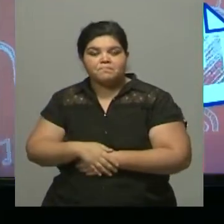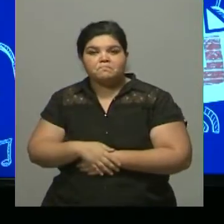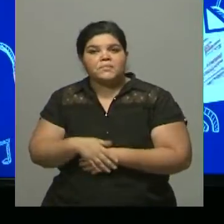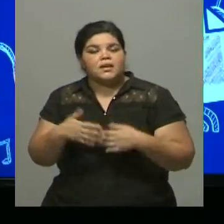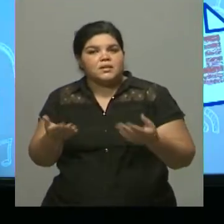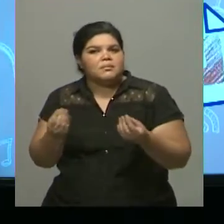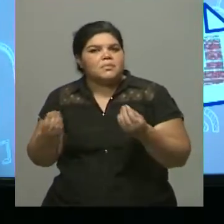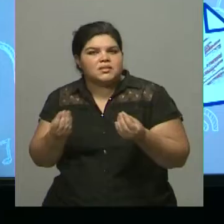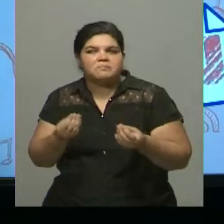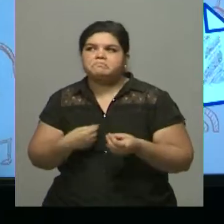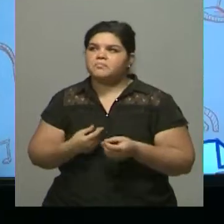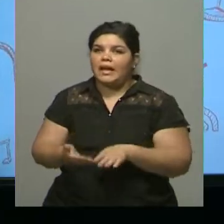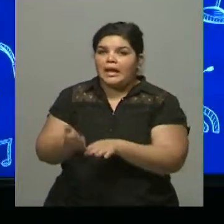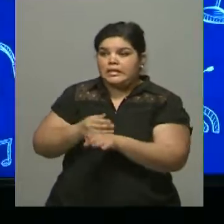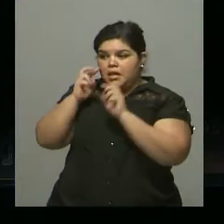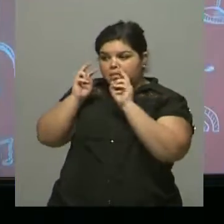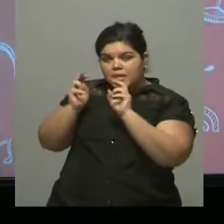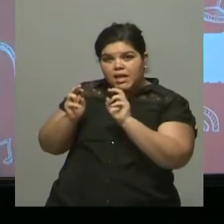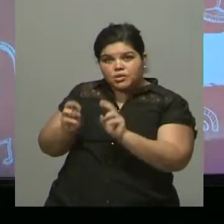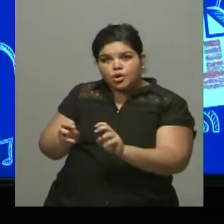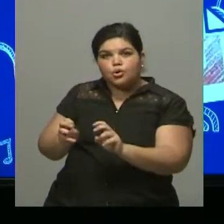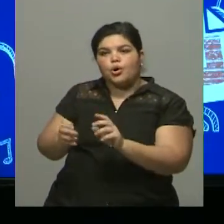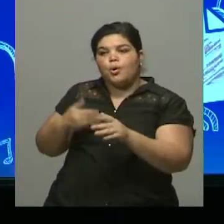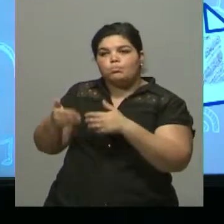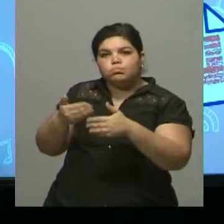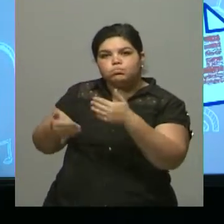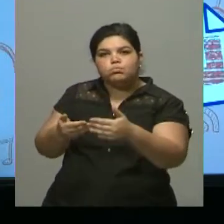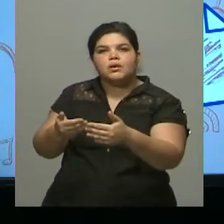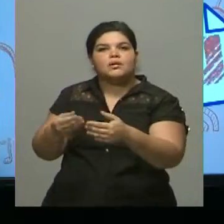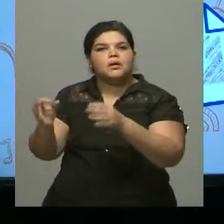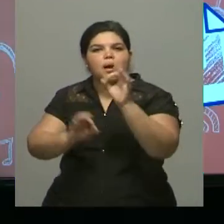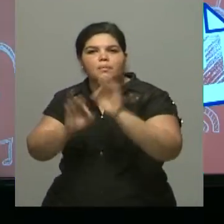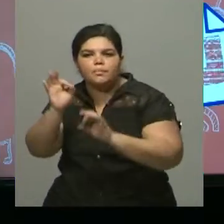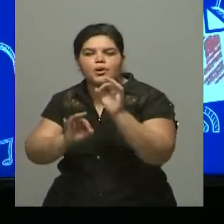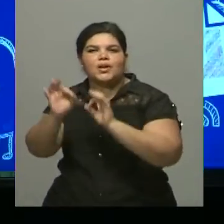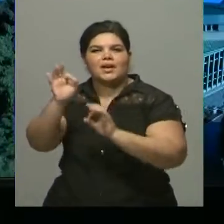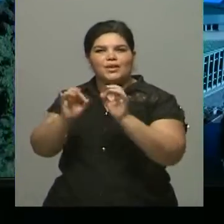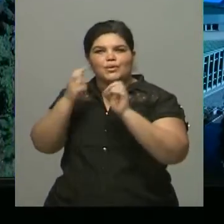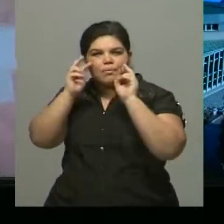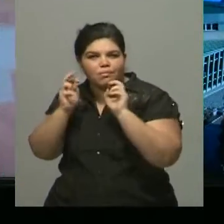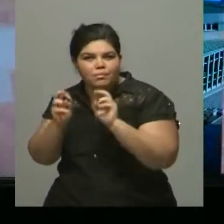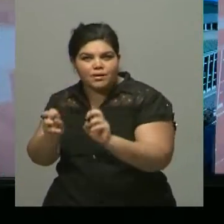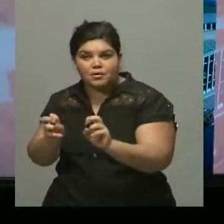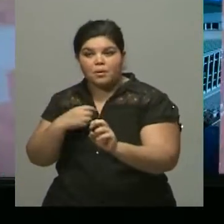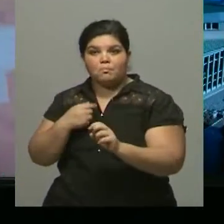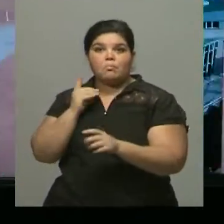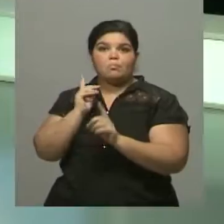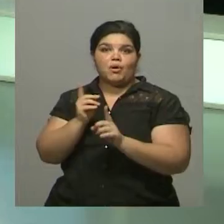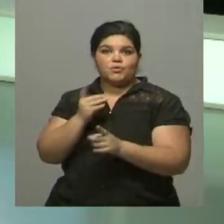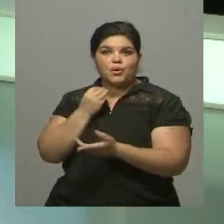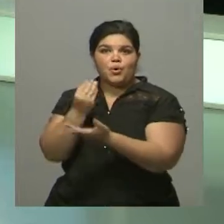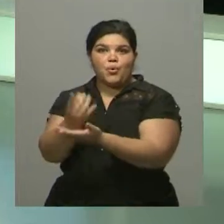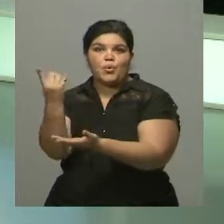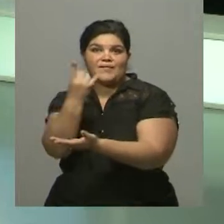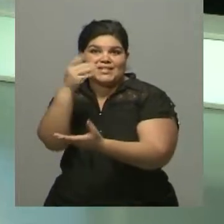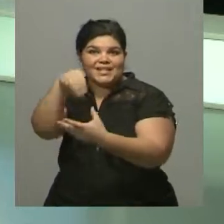aquellas instancias de investigación, aquellos procesos de producción del conocimiento que hemos tenido la posibilidad de hacer como docente de la universidad también, bueno,